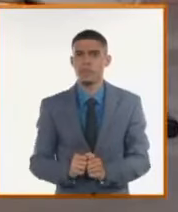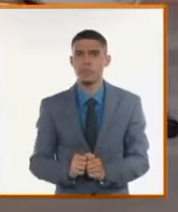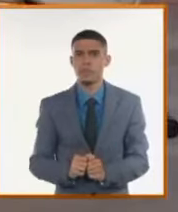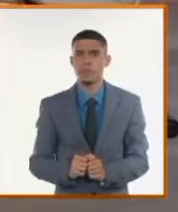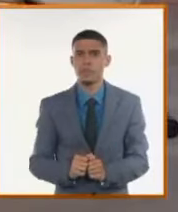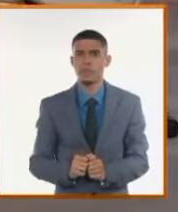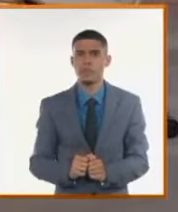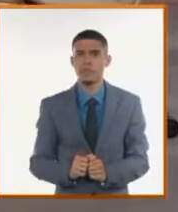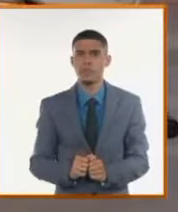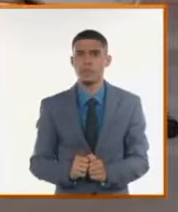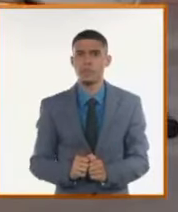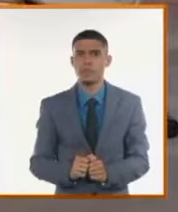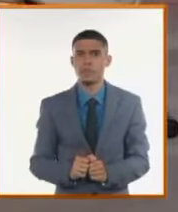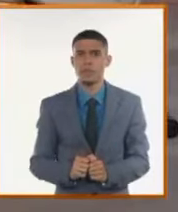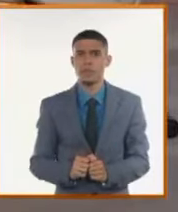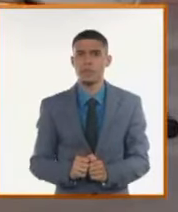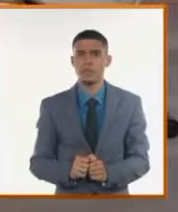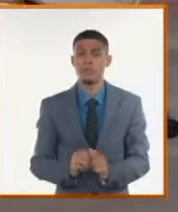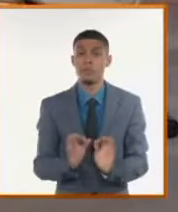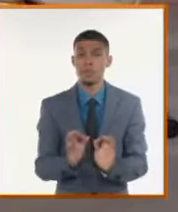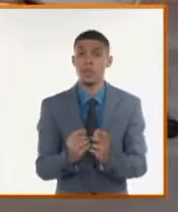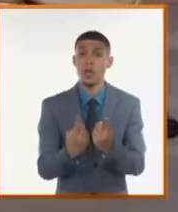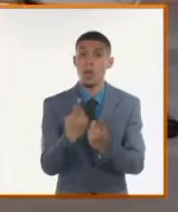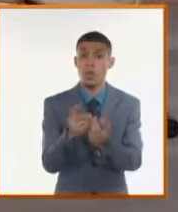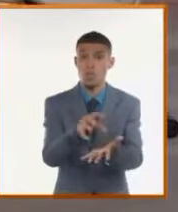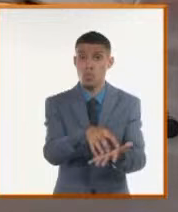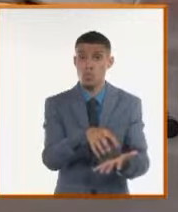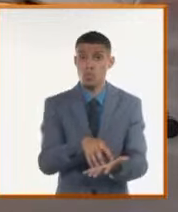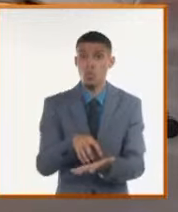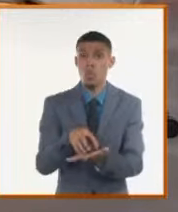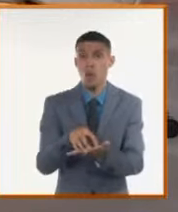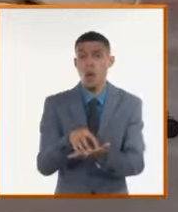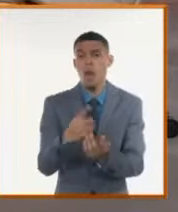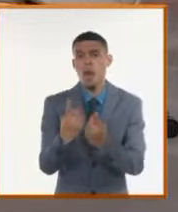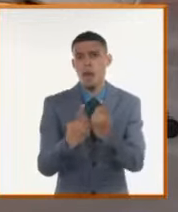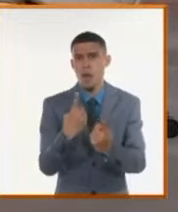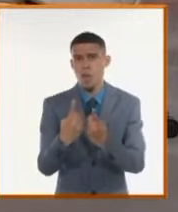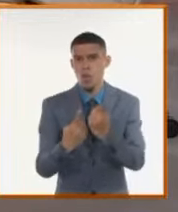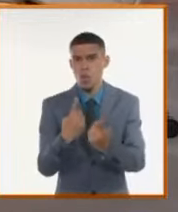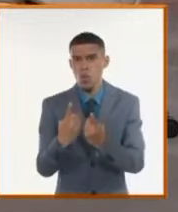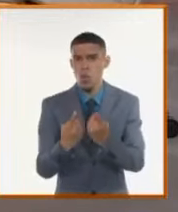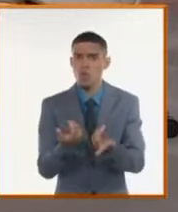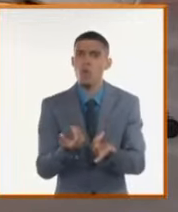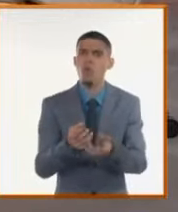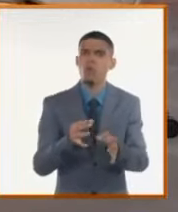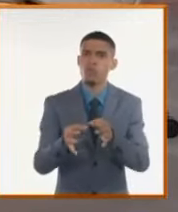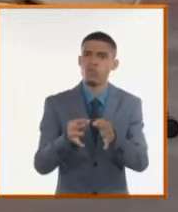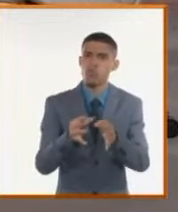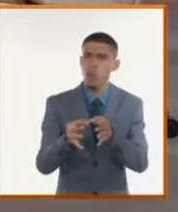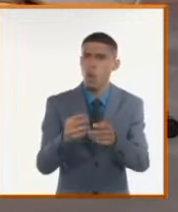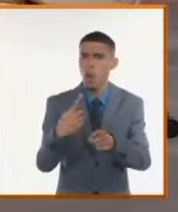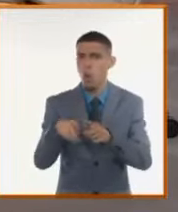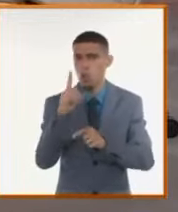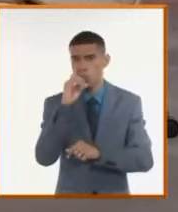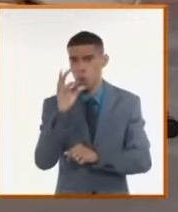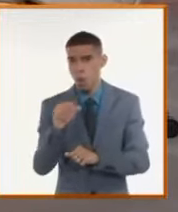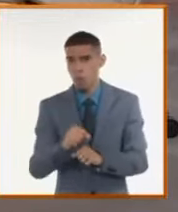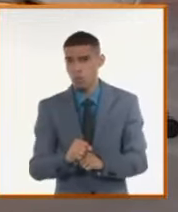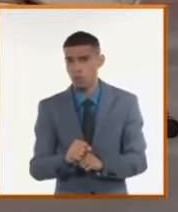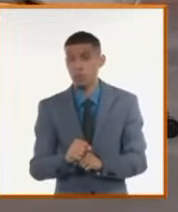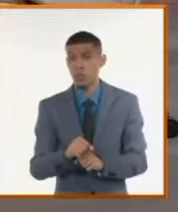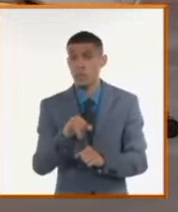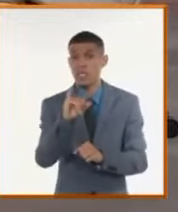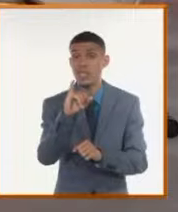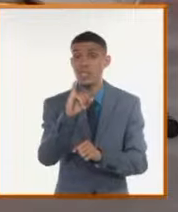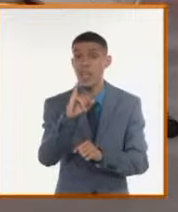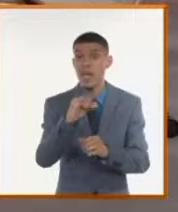la infraestructura en varias de las opiniones no algunos hablan bueno el que habla de la seis vías Ojalá